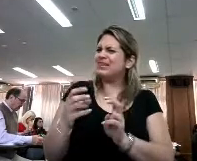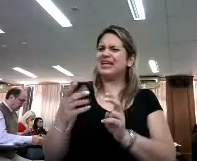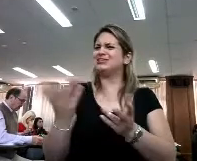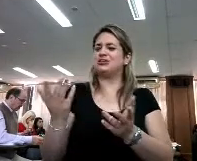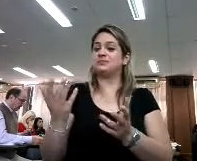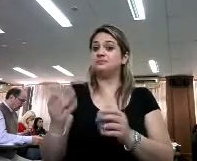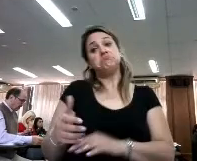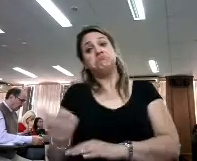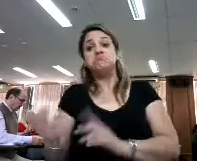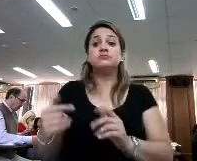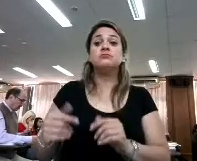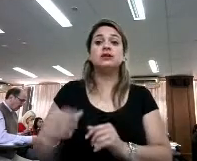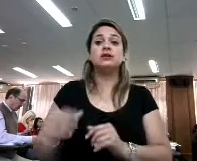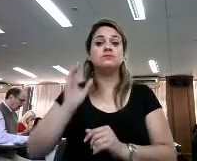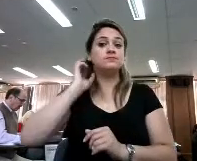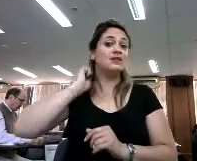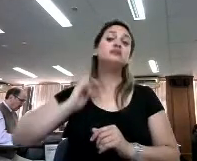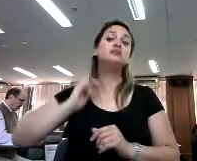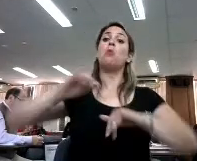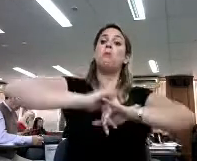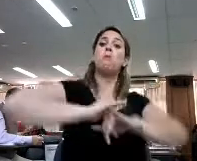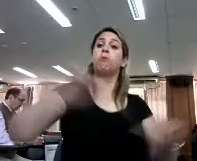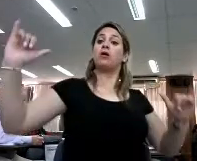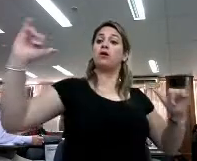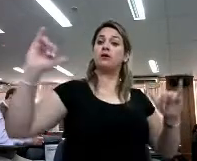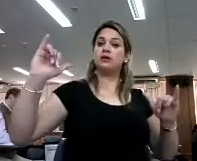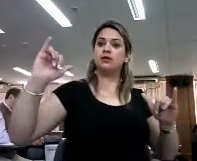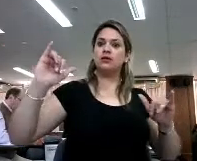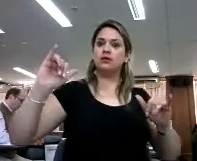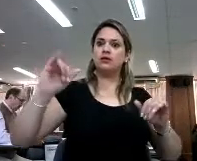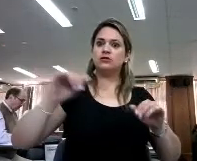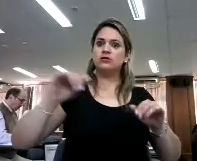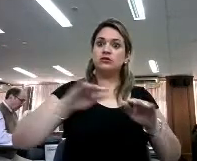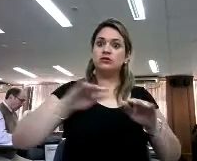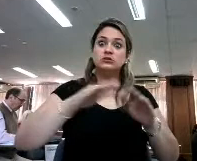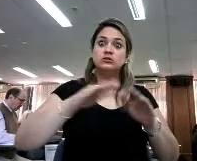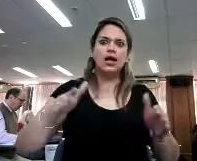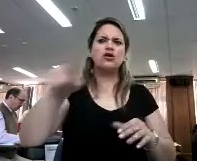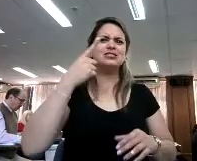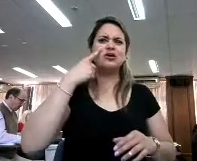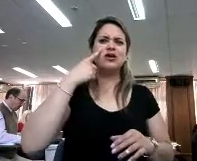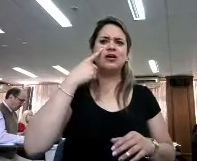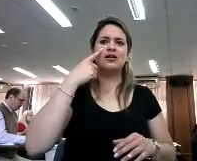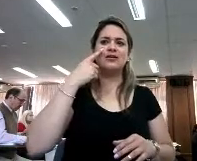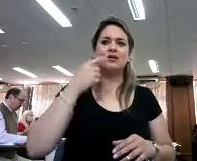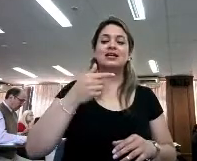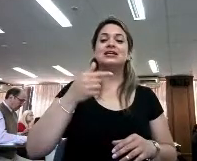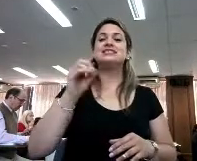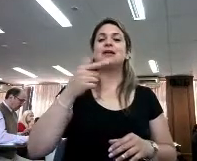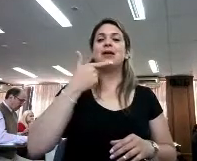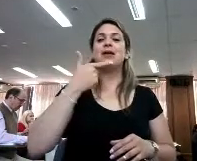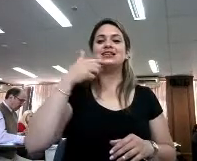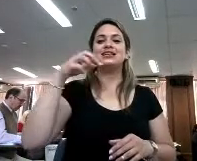¡Pum! Lo voy a publicar. Y lo publica en una plataforma que no sé si ustedes conocen, que se llama Scrip.